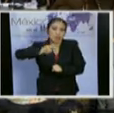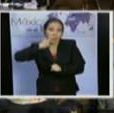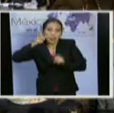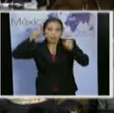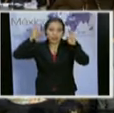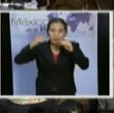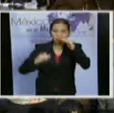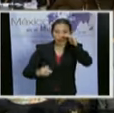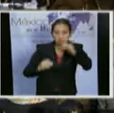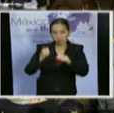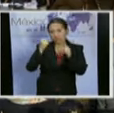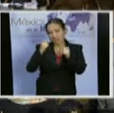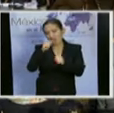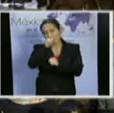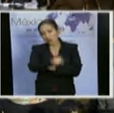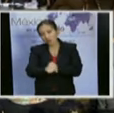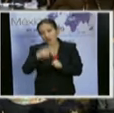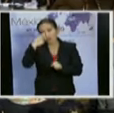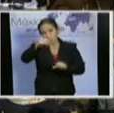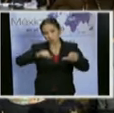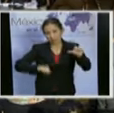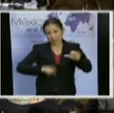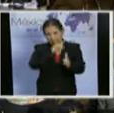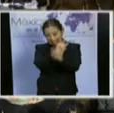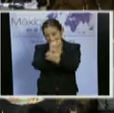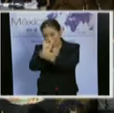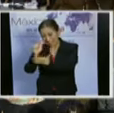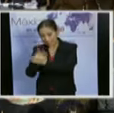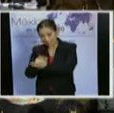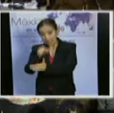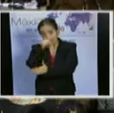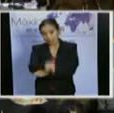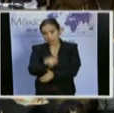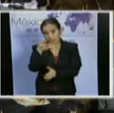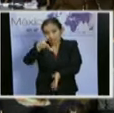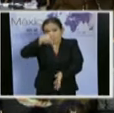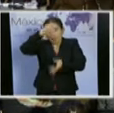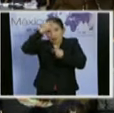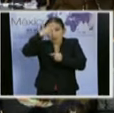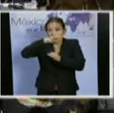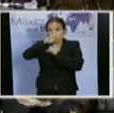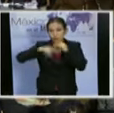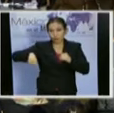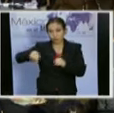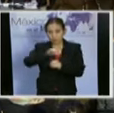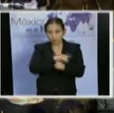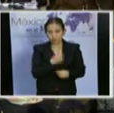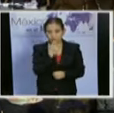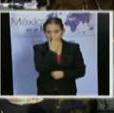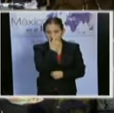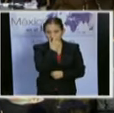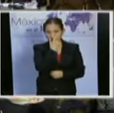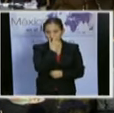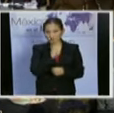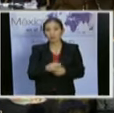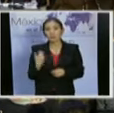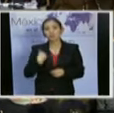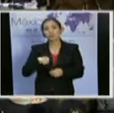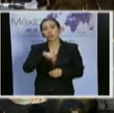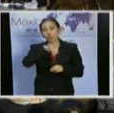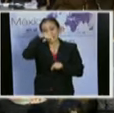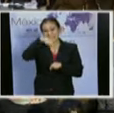desigualdad y con toda seguridad las políticas estructurales fueron un elemento de aprendizaje para todos ustedes.